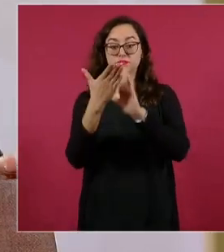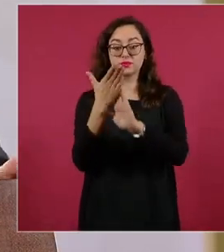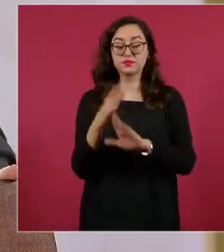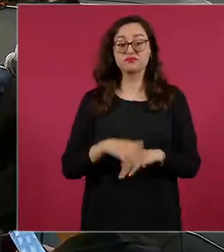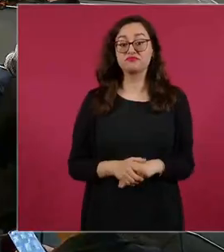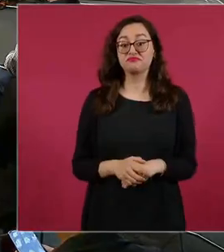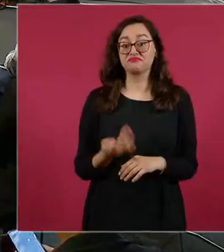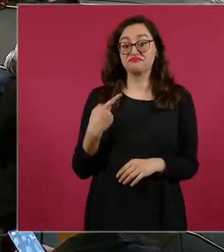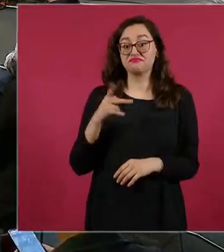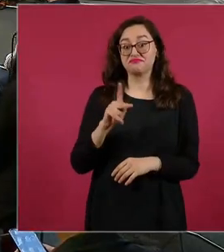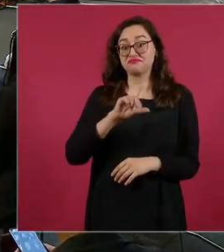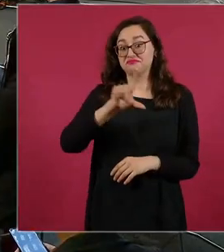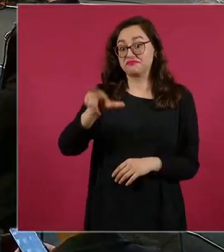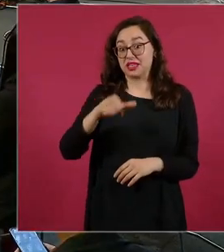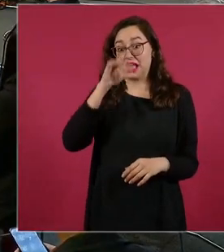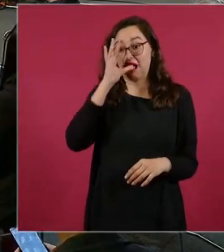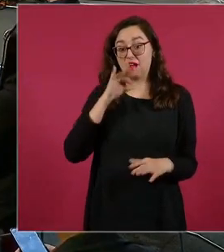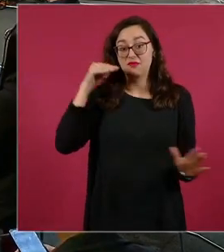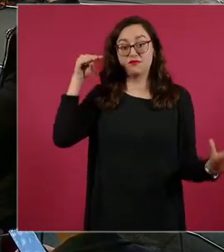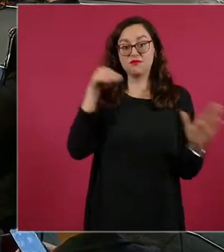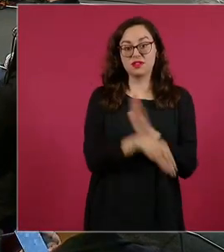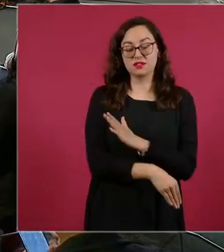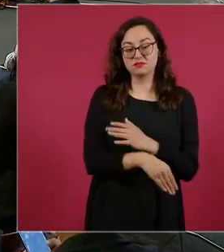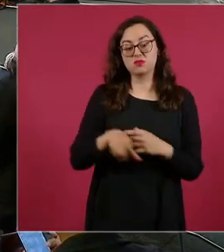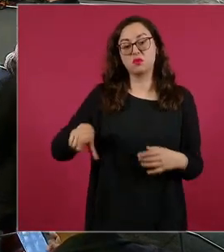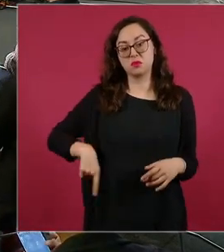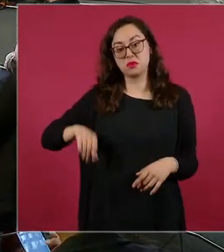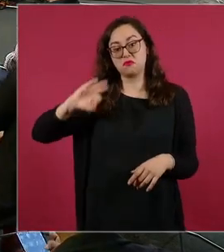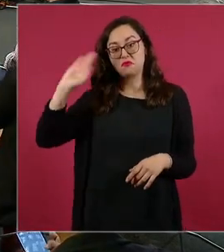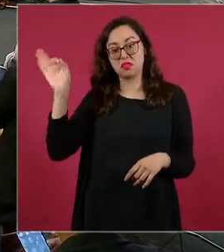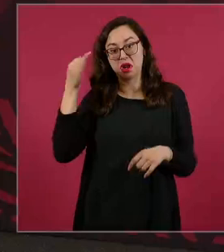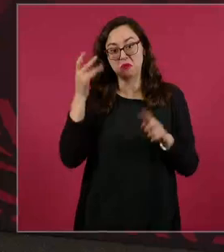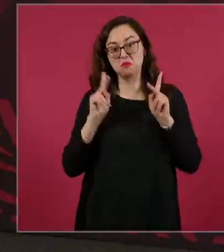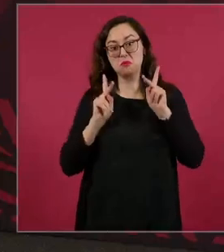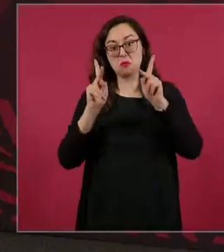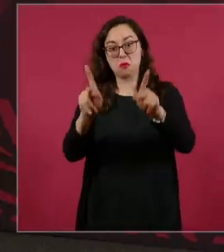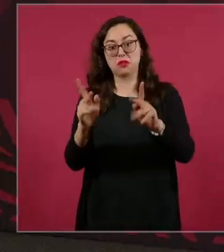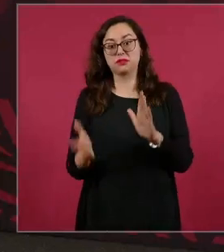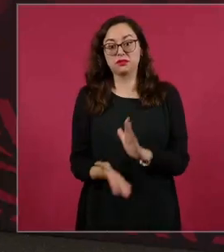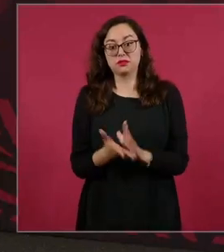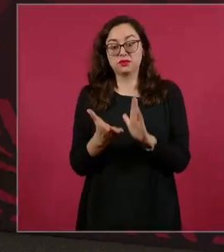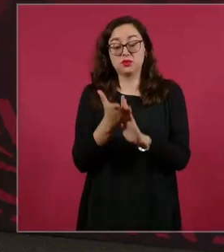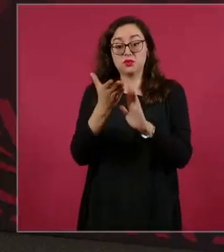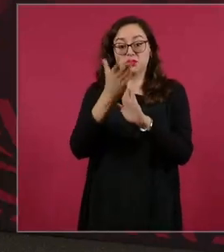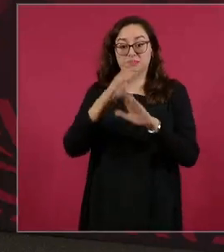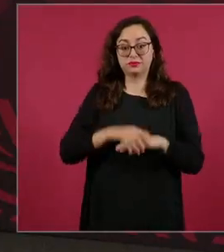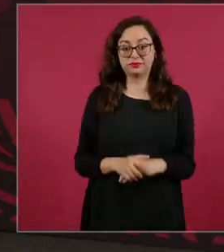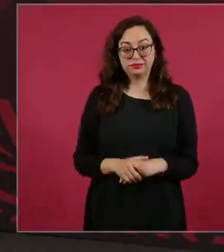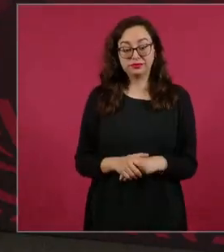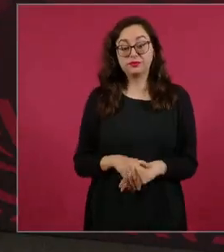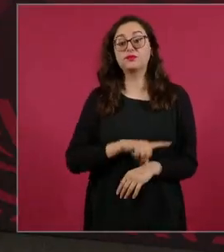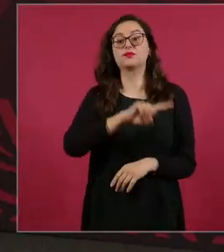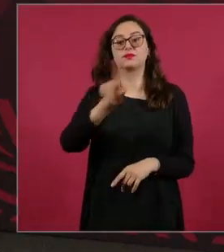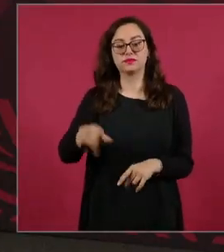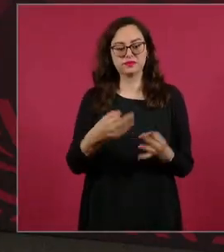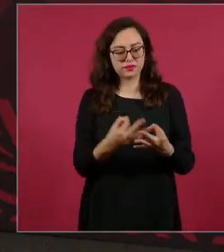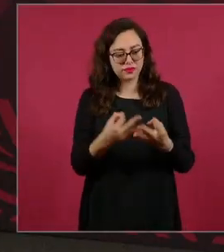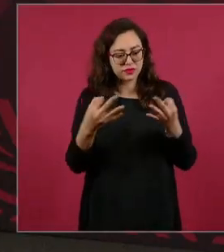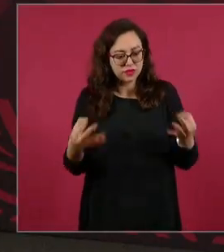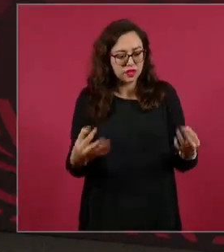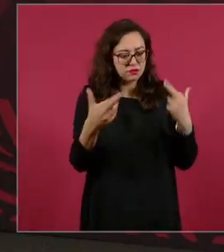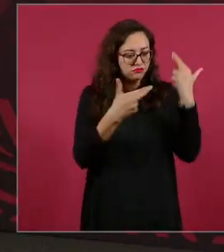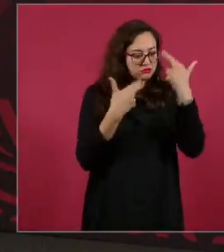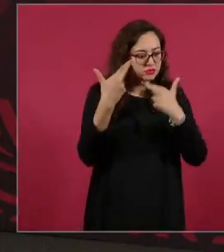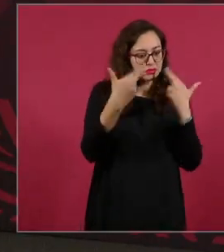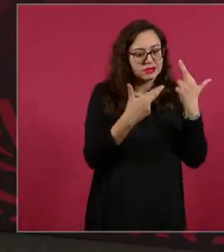y sólo se concluye su parte el gobierno federal lo primero que tuvo que hacer fue regularizar primero las tierras porque eran parte de la quiebra de